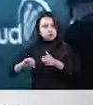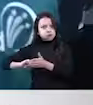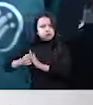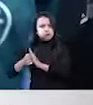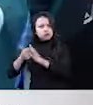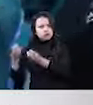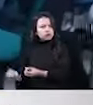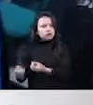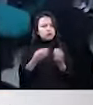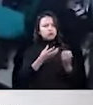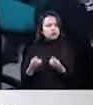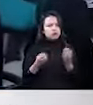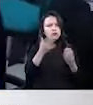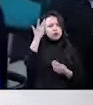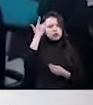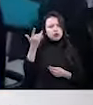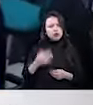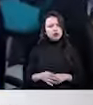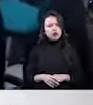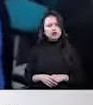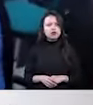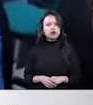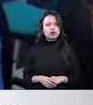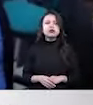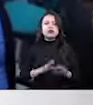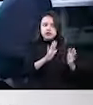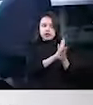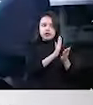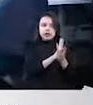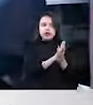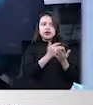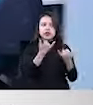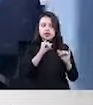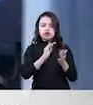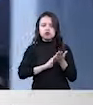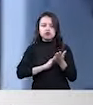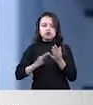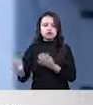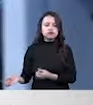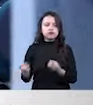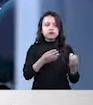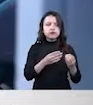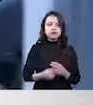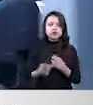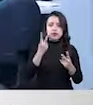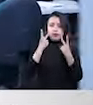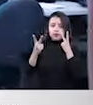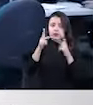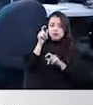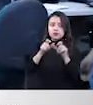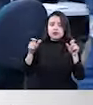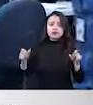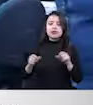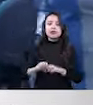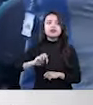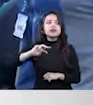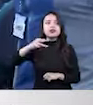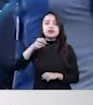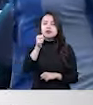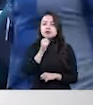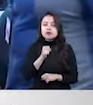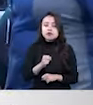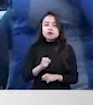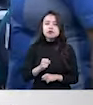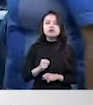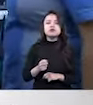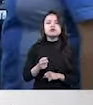van a entregar sus pañales? Sí hay, tranquila que sí hay. Encontramos pacientes de la tercera edad que no tienen ruta de atención prioritaria y que llevaba